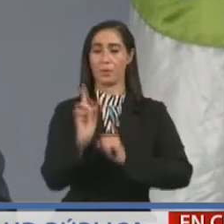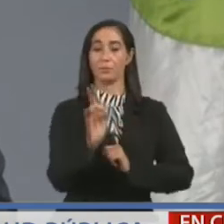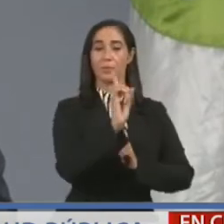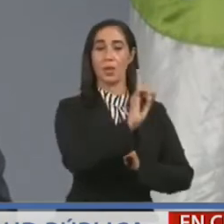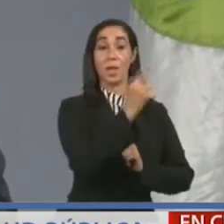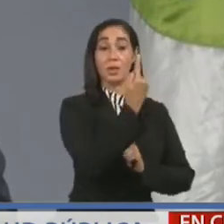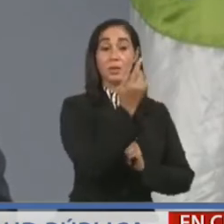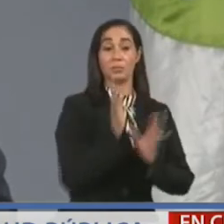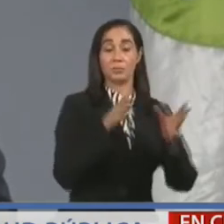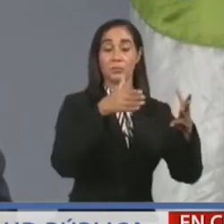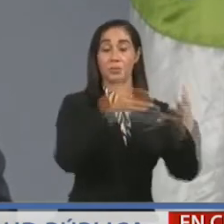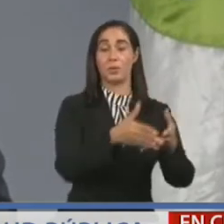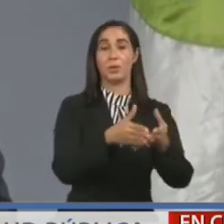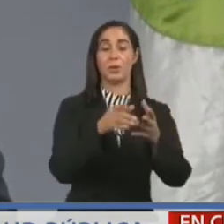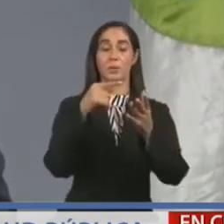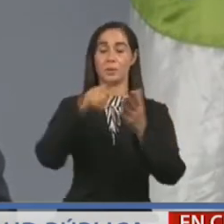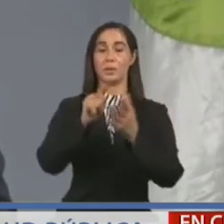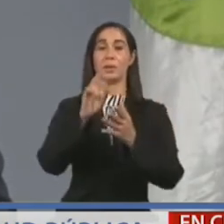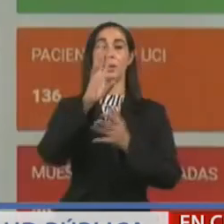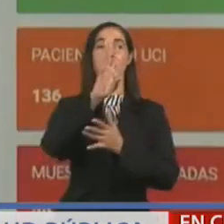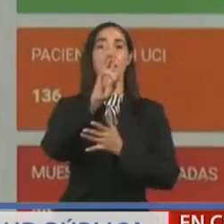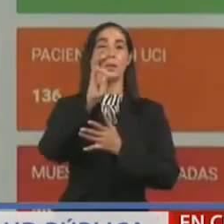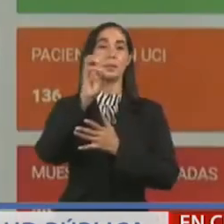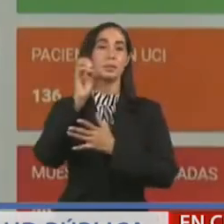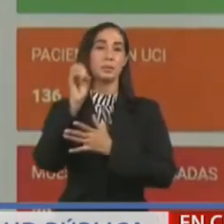hemos señalado que tenemos